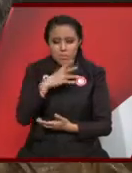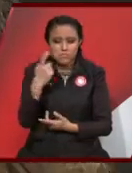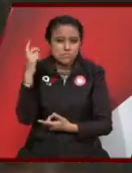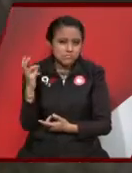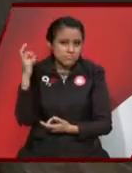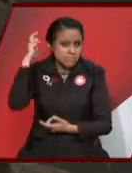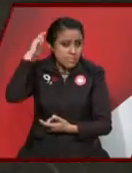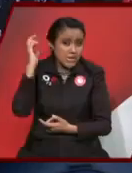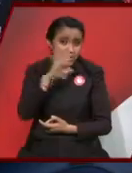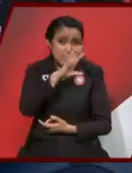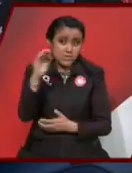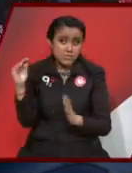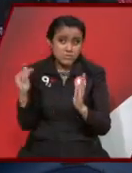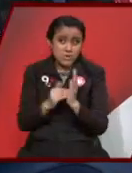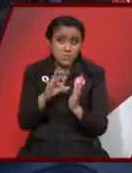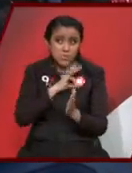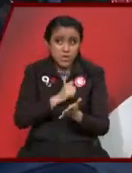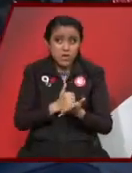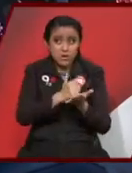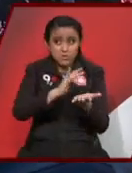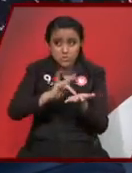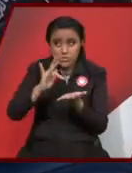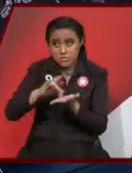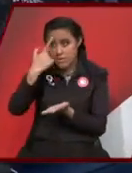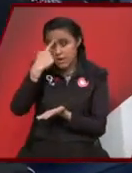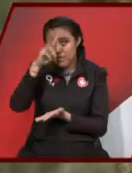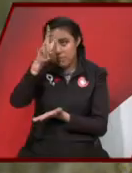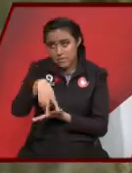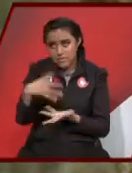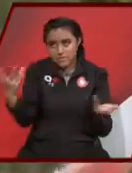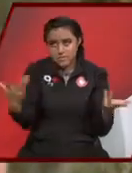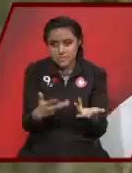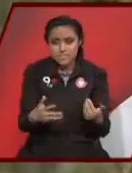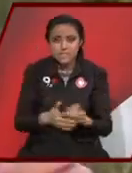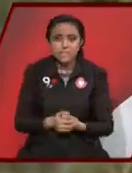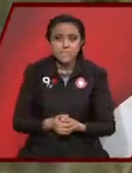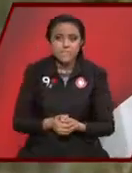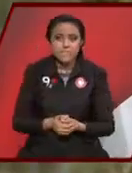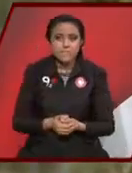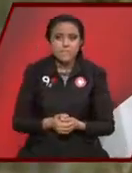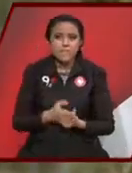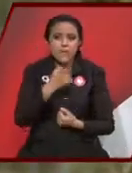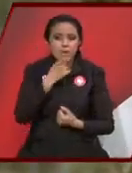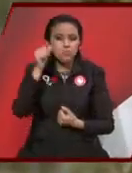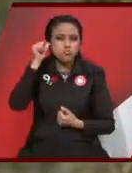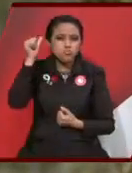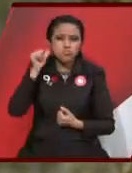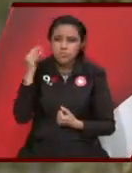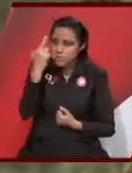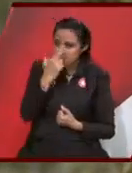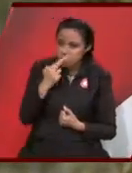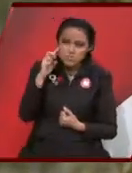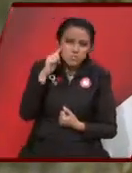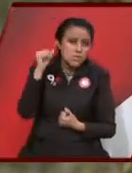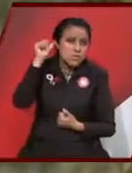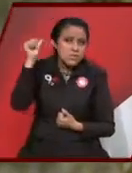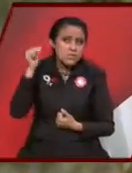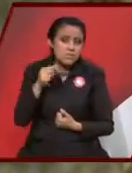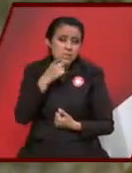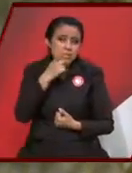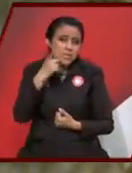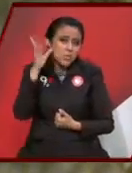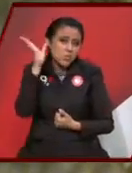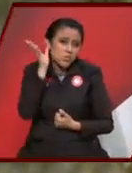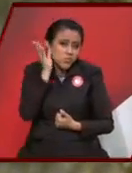de 500,000 pesos y busca apoyo para hacerlo realidad. Y me hicieron como una audiometría y resulta que se me bajó mucho